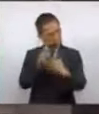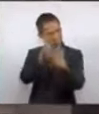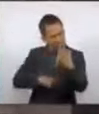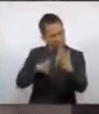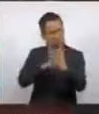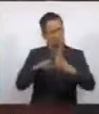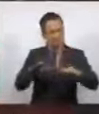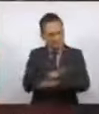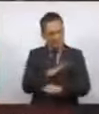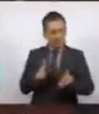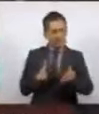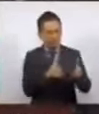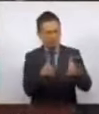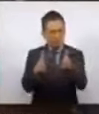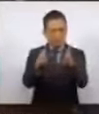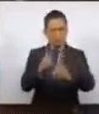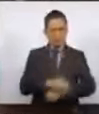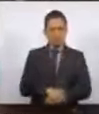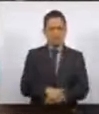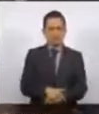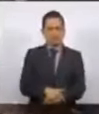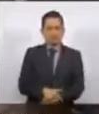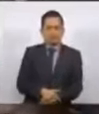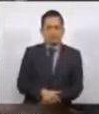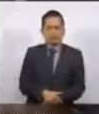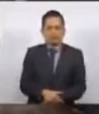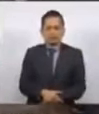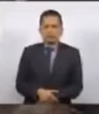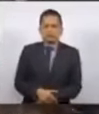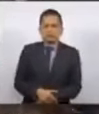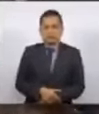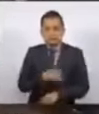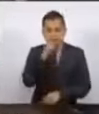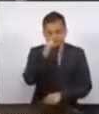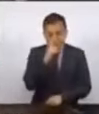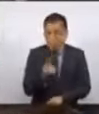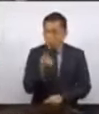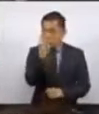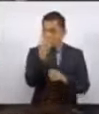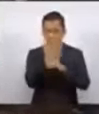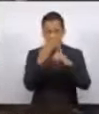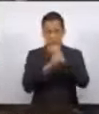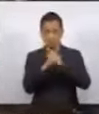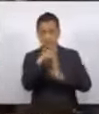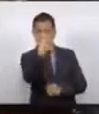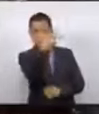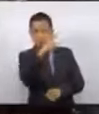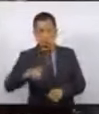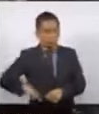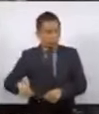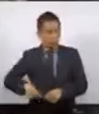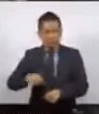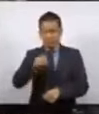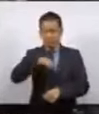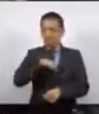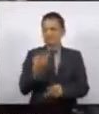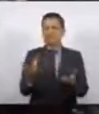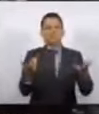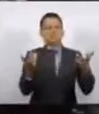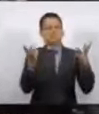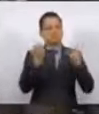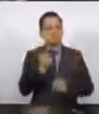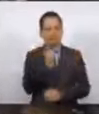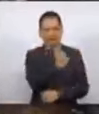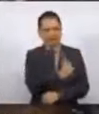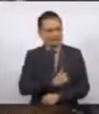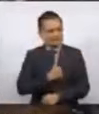En donde estamos profundamente decepcionadas de su gobierno, es en su incapacidad de